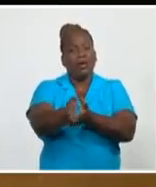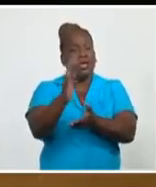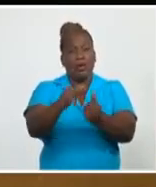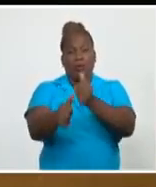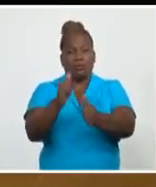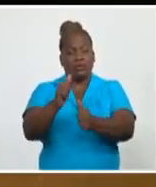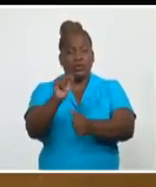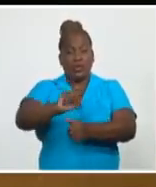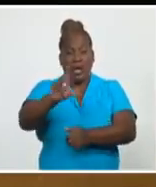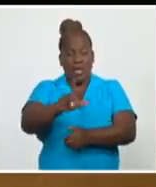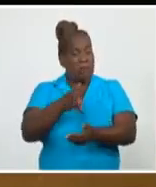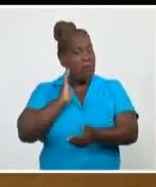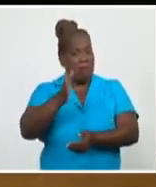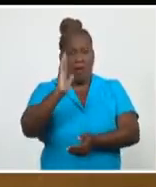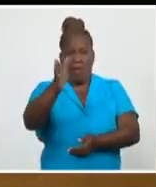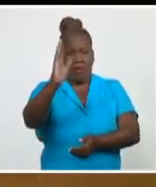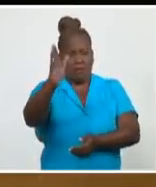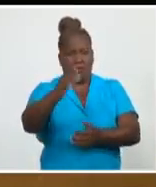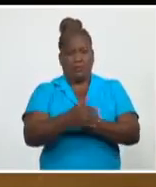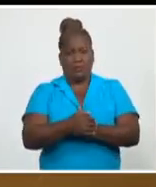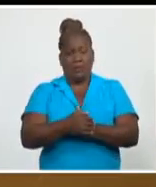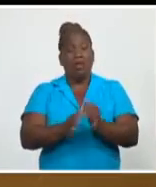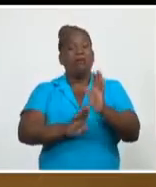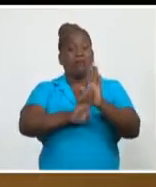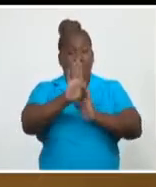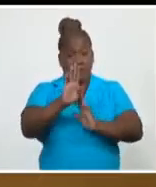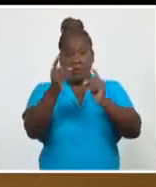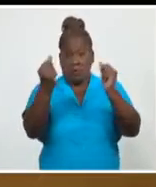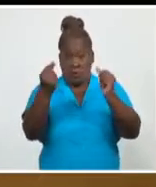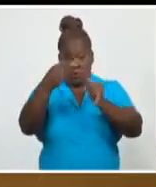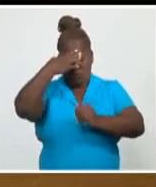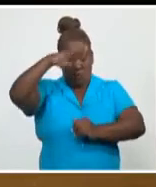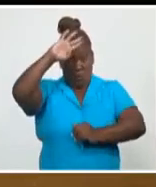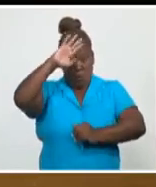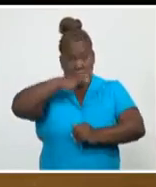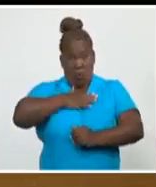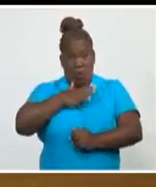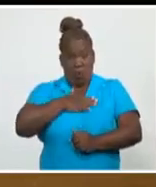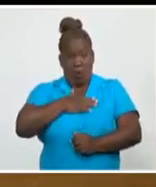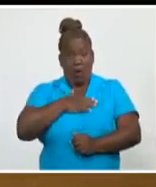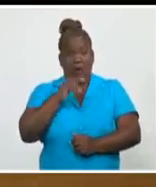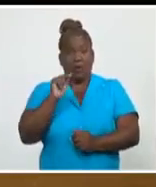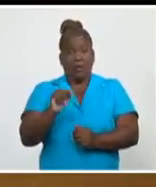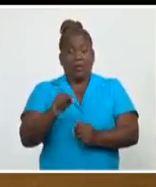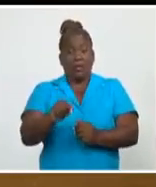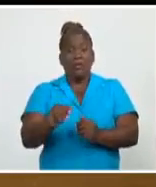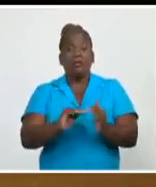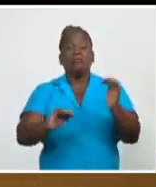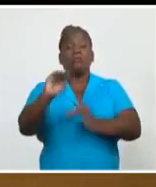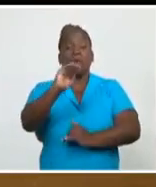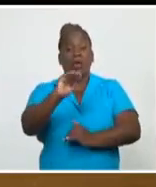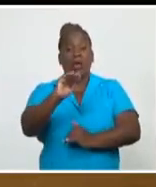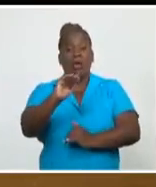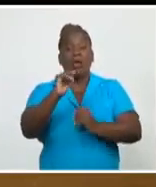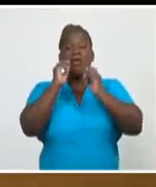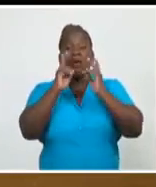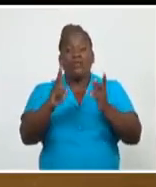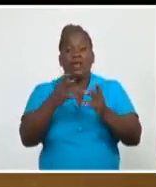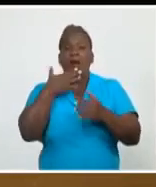del socialismo, el desarrollo económico del país y la elevación del nivel de vida de la